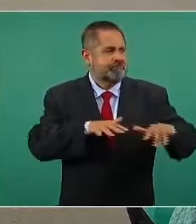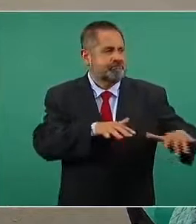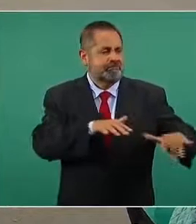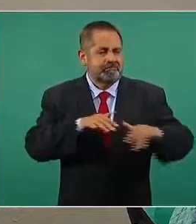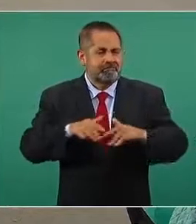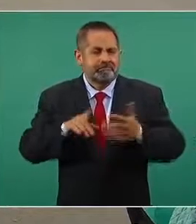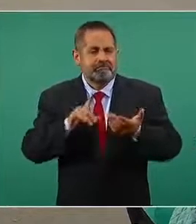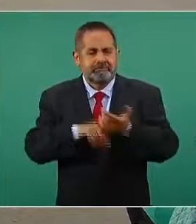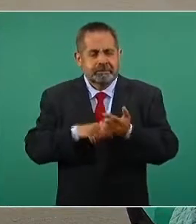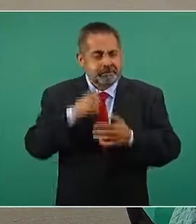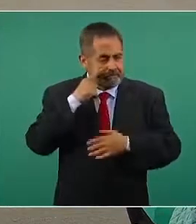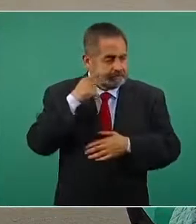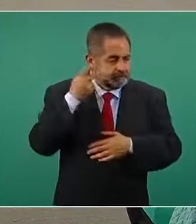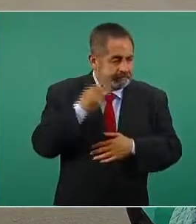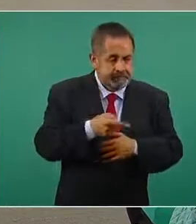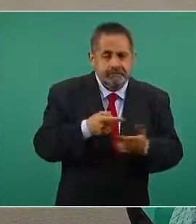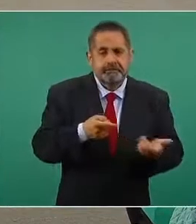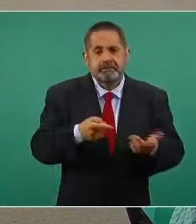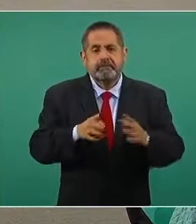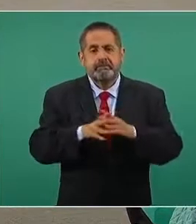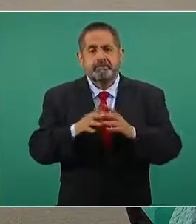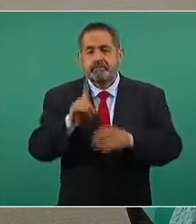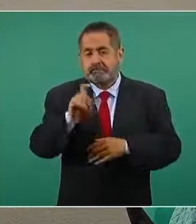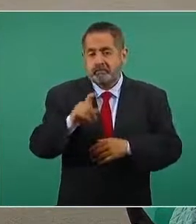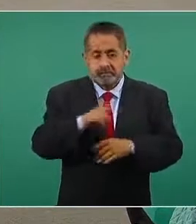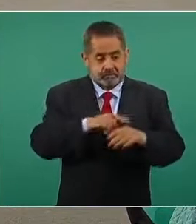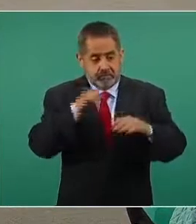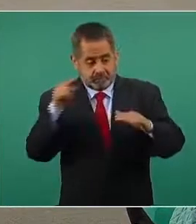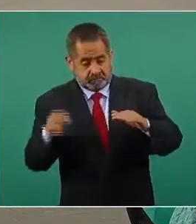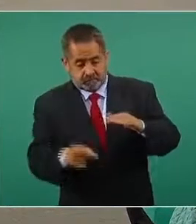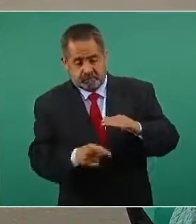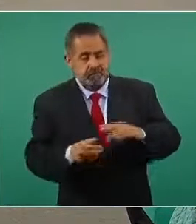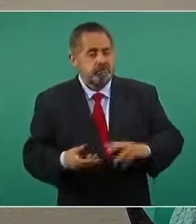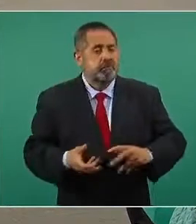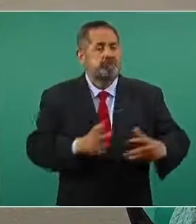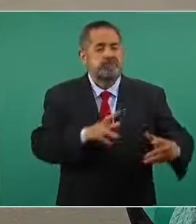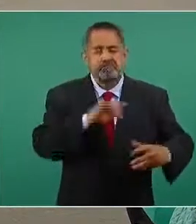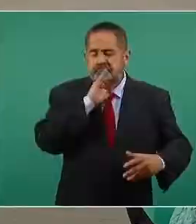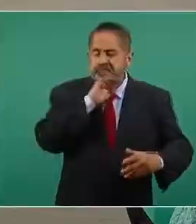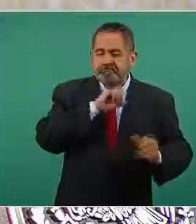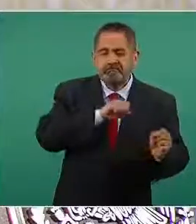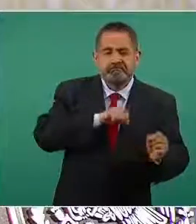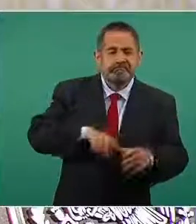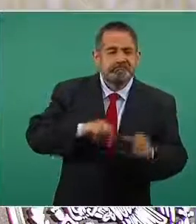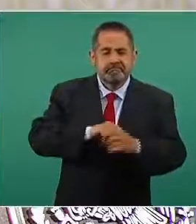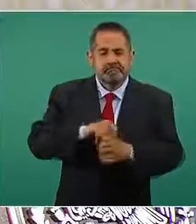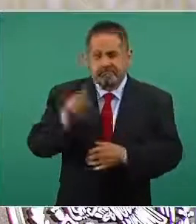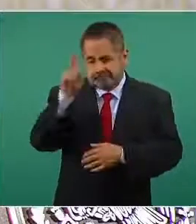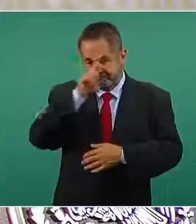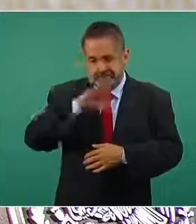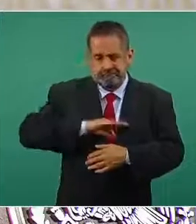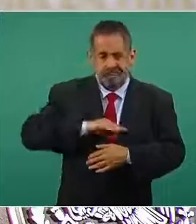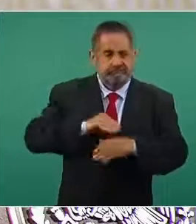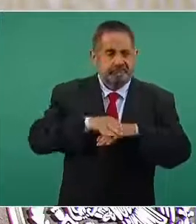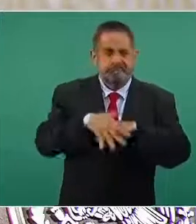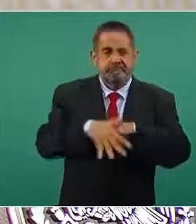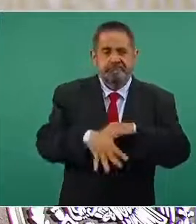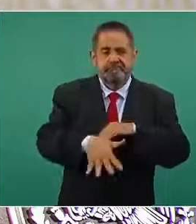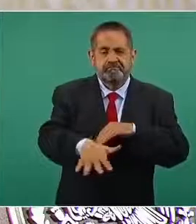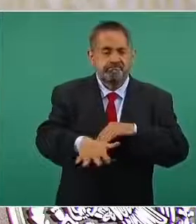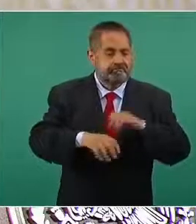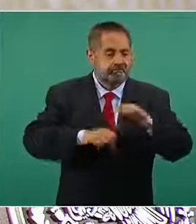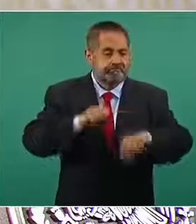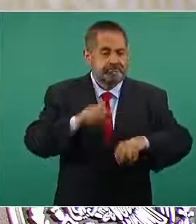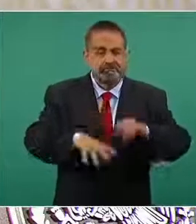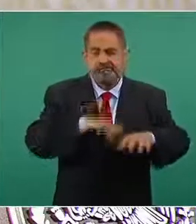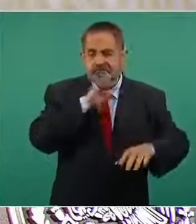expuesto a intemperismo, alteraciones de aguas subterráneas, contaminación con sustancias de proceso o materiales